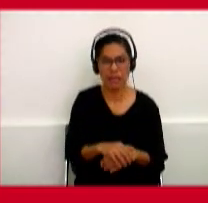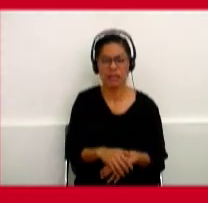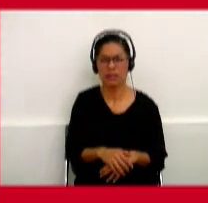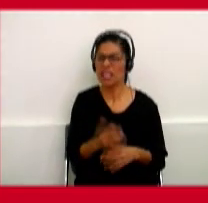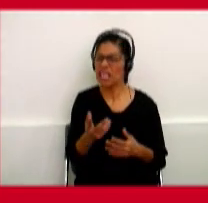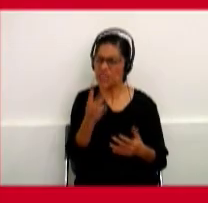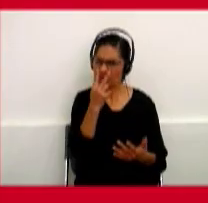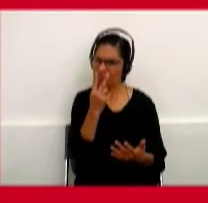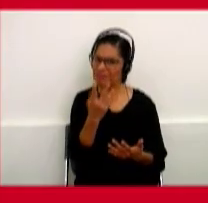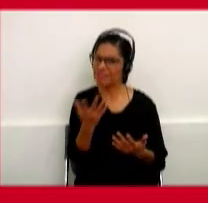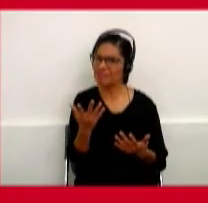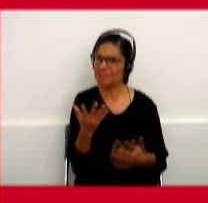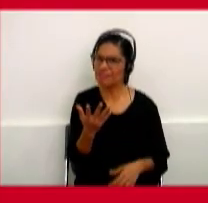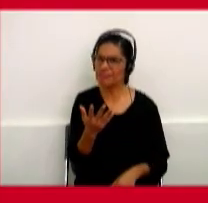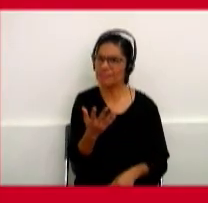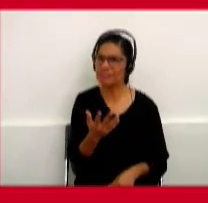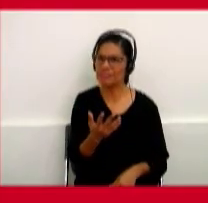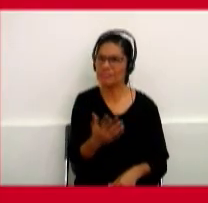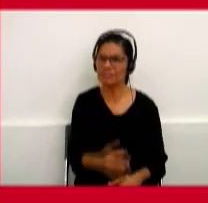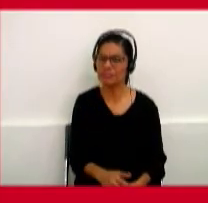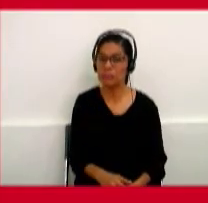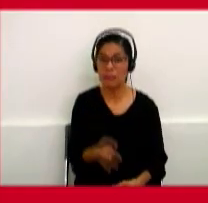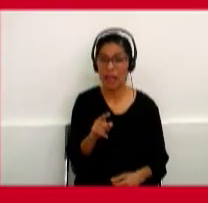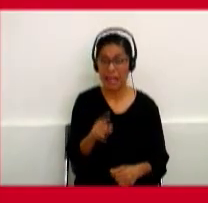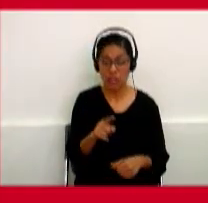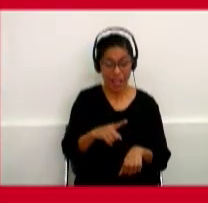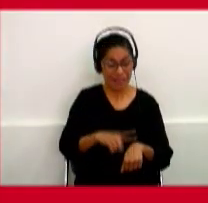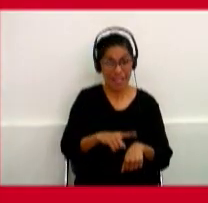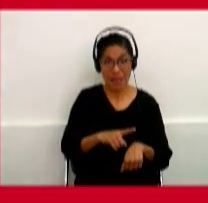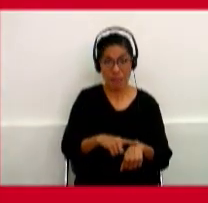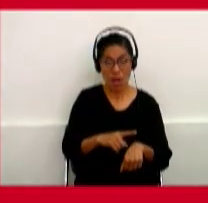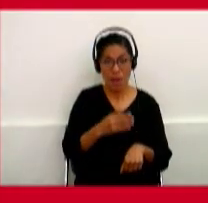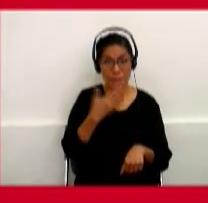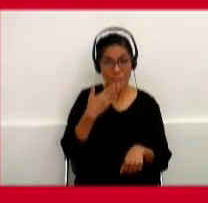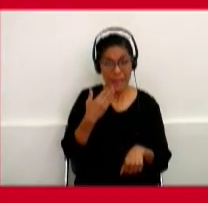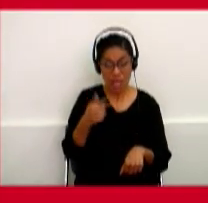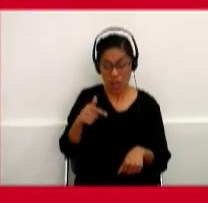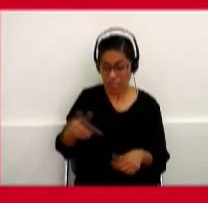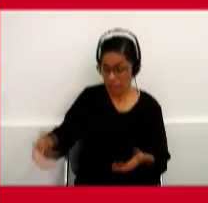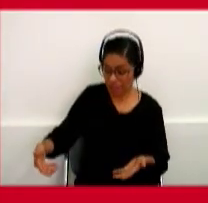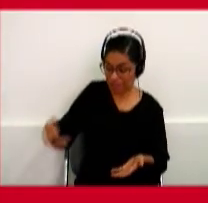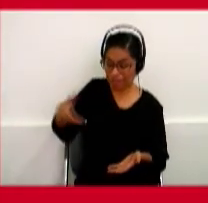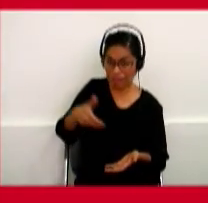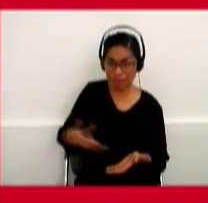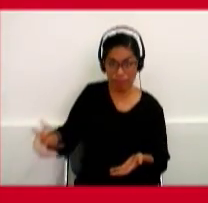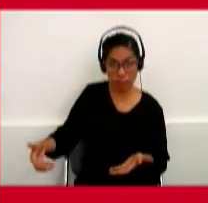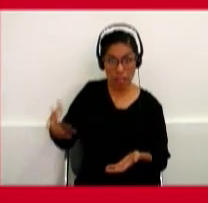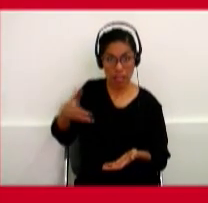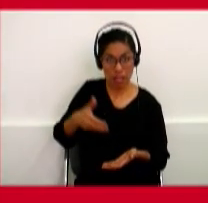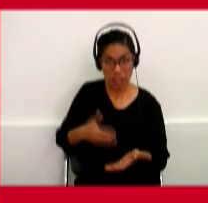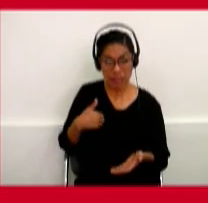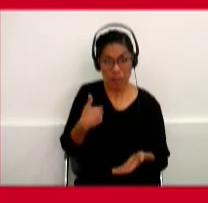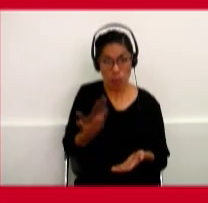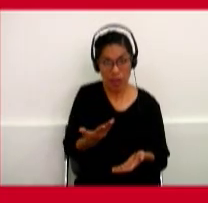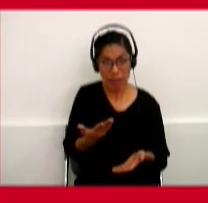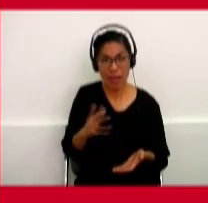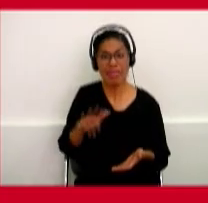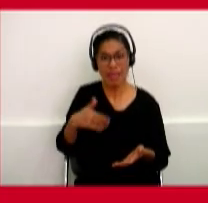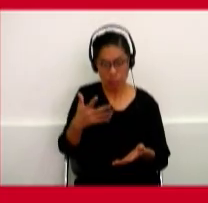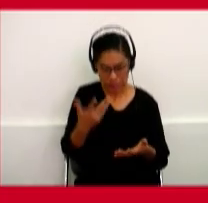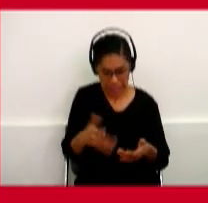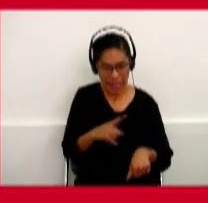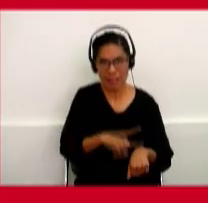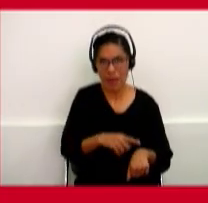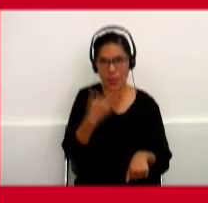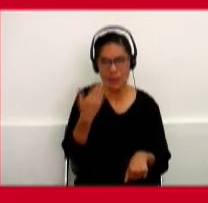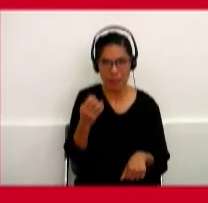ve el mejor tiempo de ciclo lograble por una excavadora, uno puede hacer una inferencia con respecto al throughput que va a conseguir. Y una de las